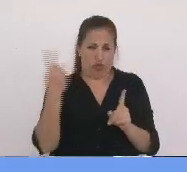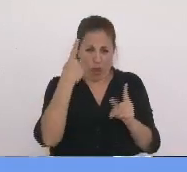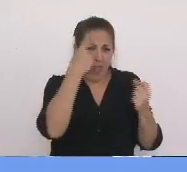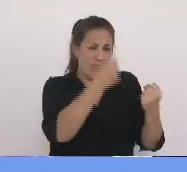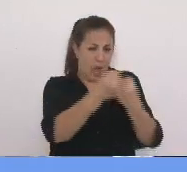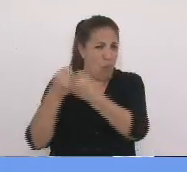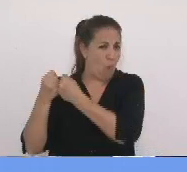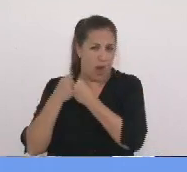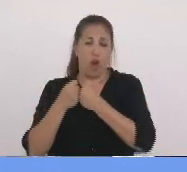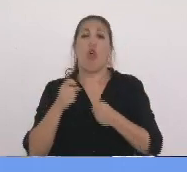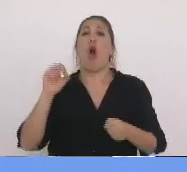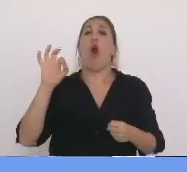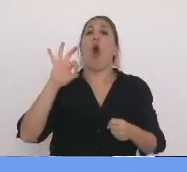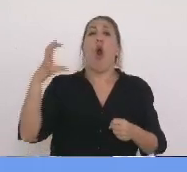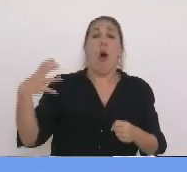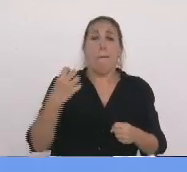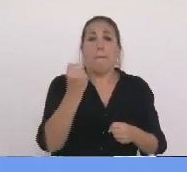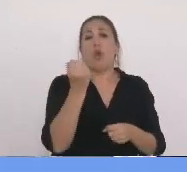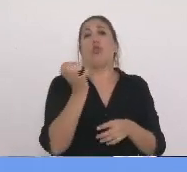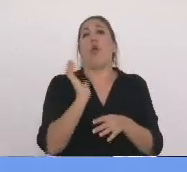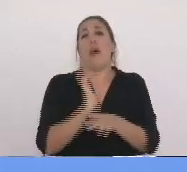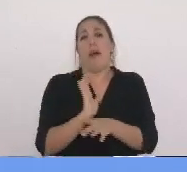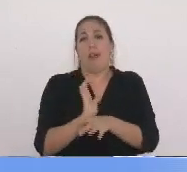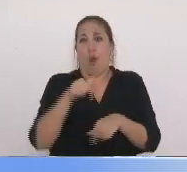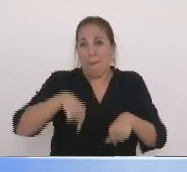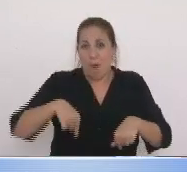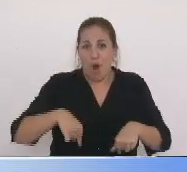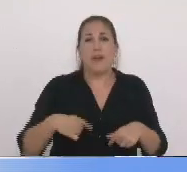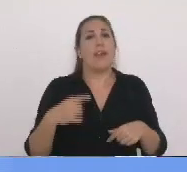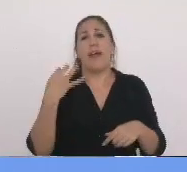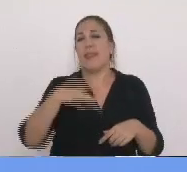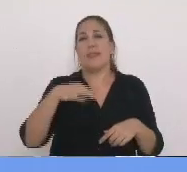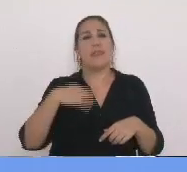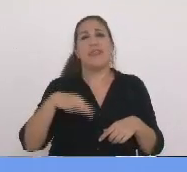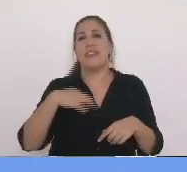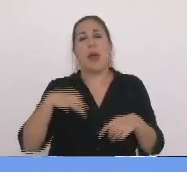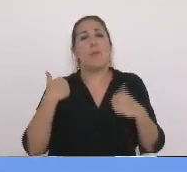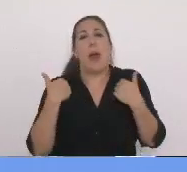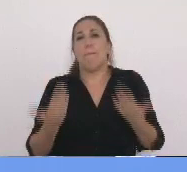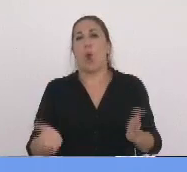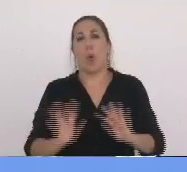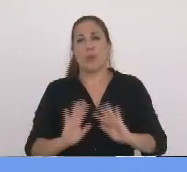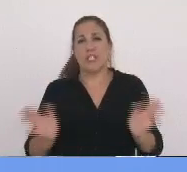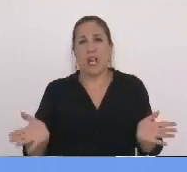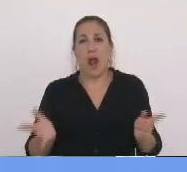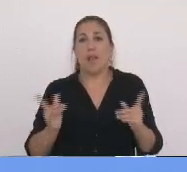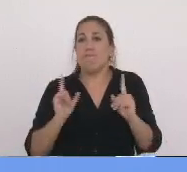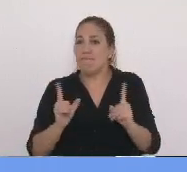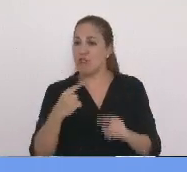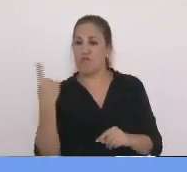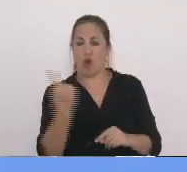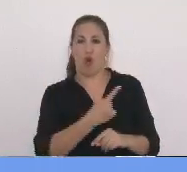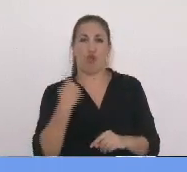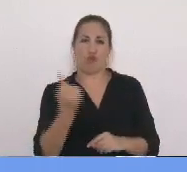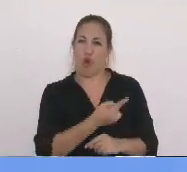oportunidad como ésta como la presente debe ser aprovechada por nosotros no solamente